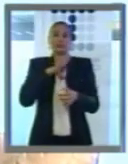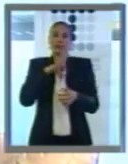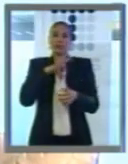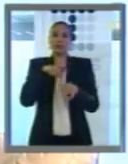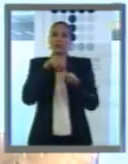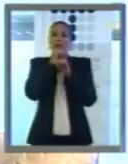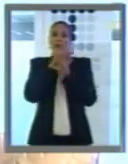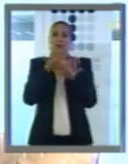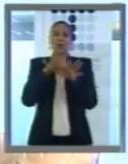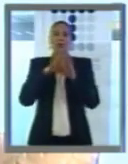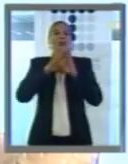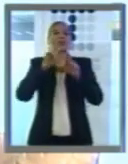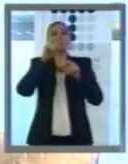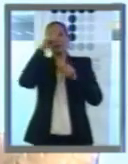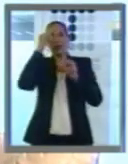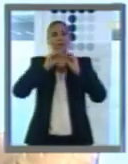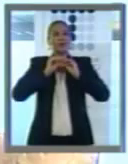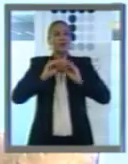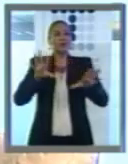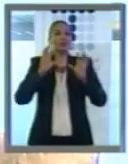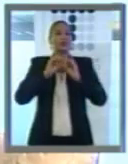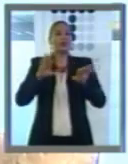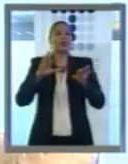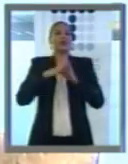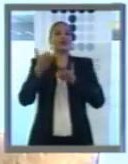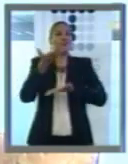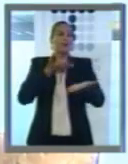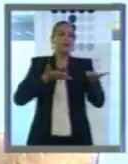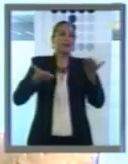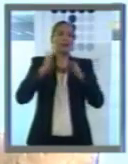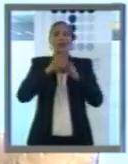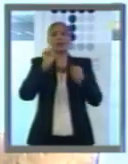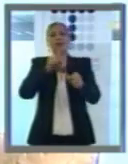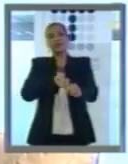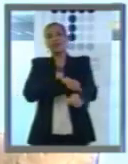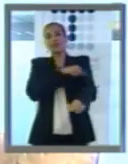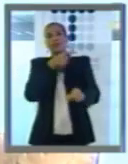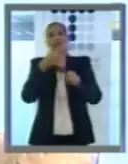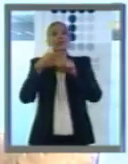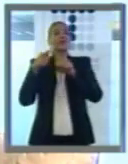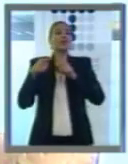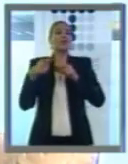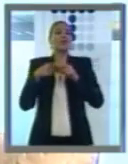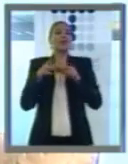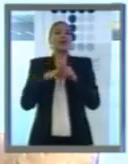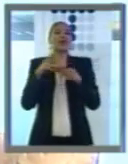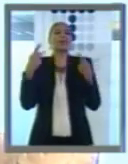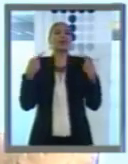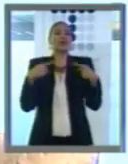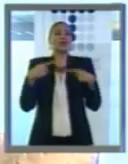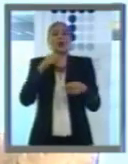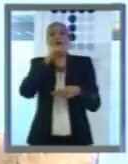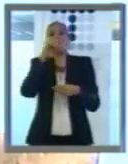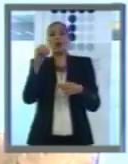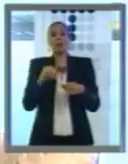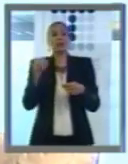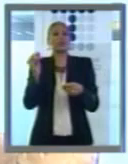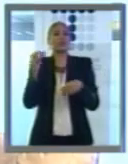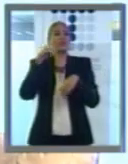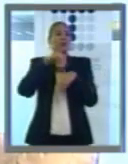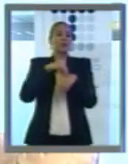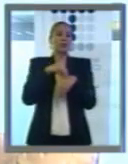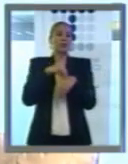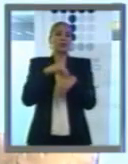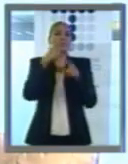información fluyera de manera más proactiva, ampliando el número de sujetos obligados, fortaleciendo a